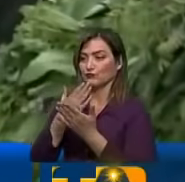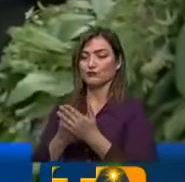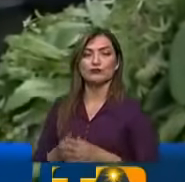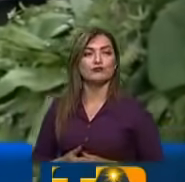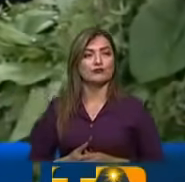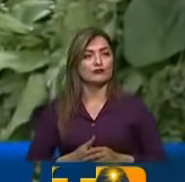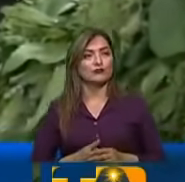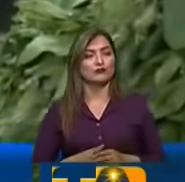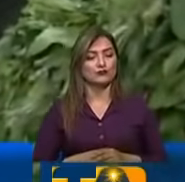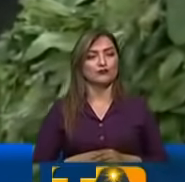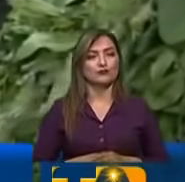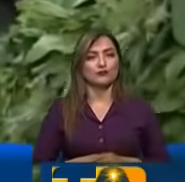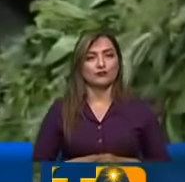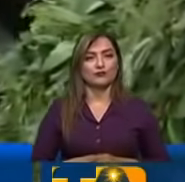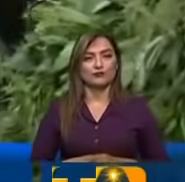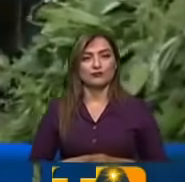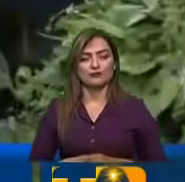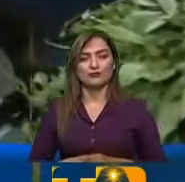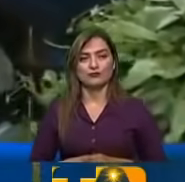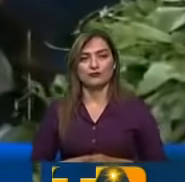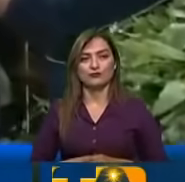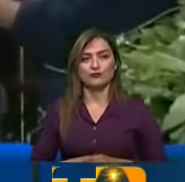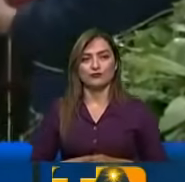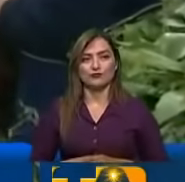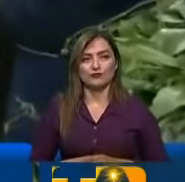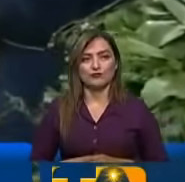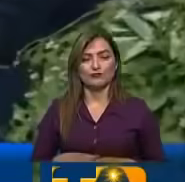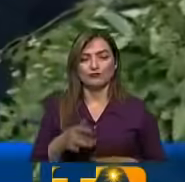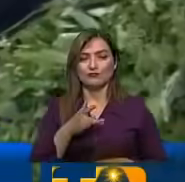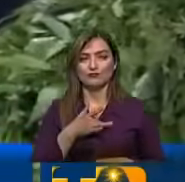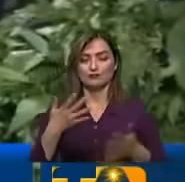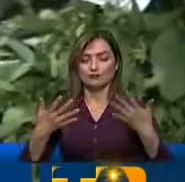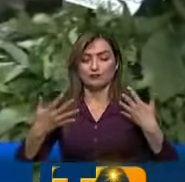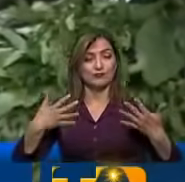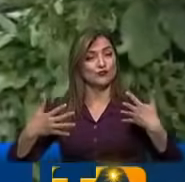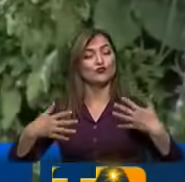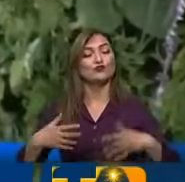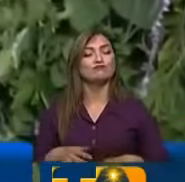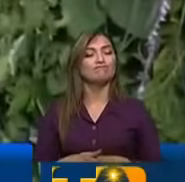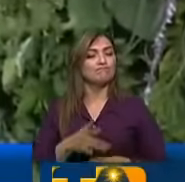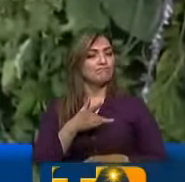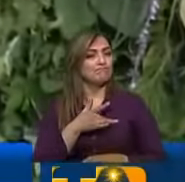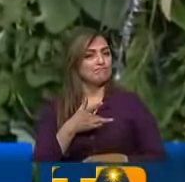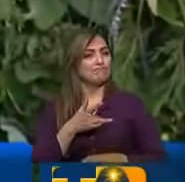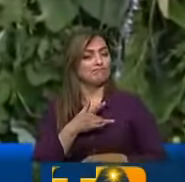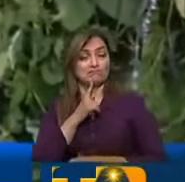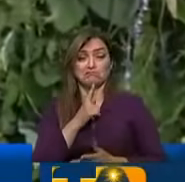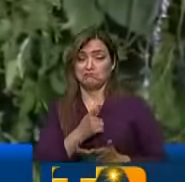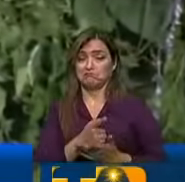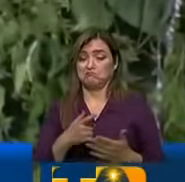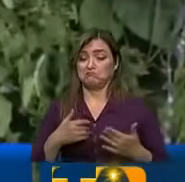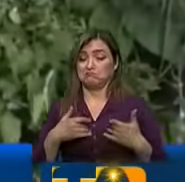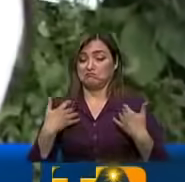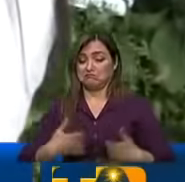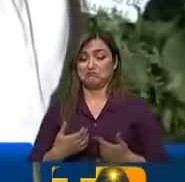muchísimas gracias, doña Janet. Realmente uno, apenas le hacen este tipo de limpias, uno se siente de verdad